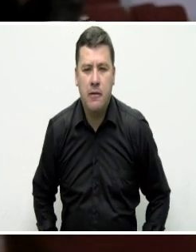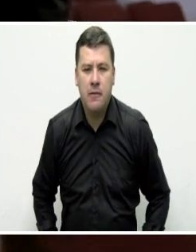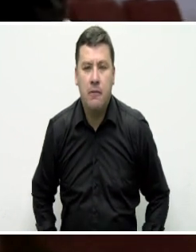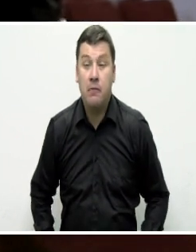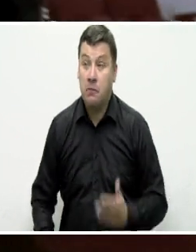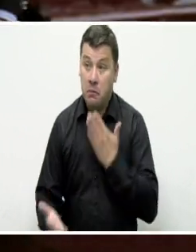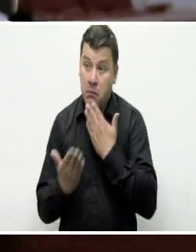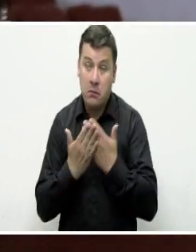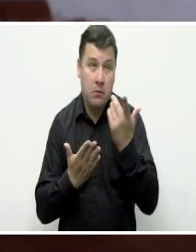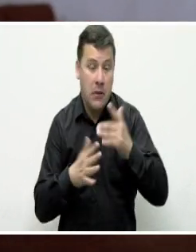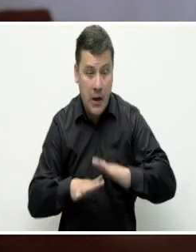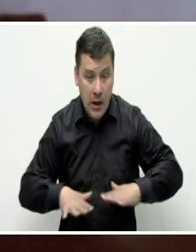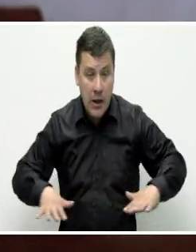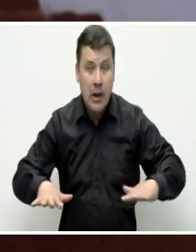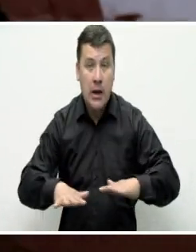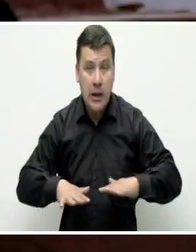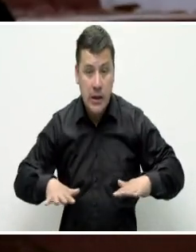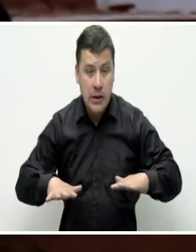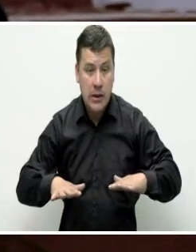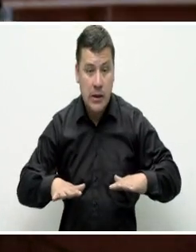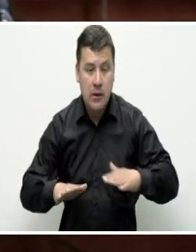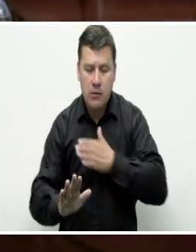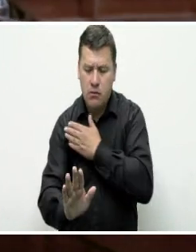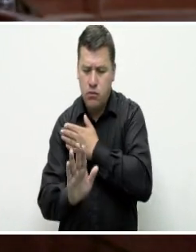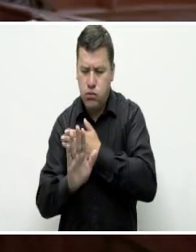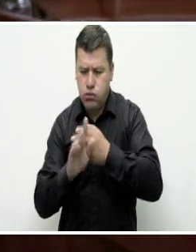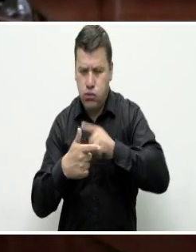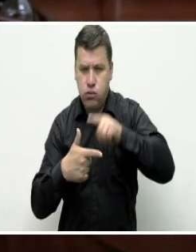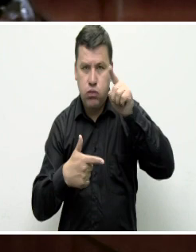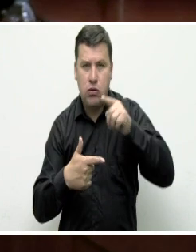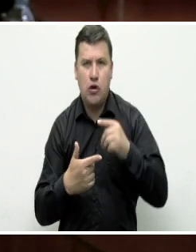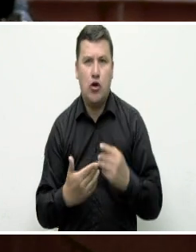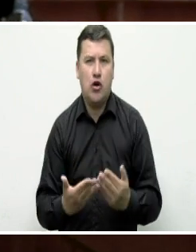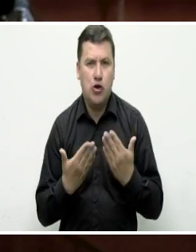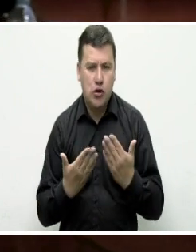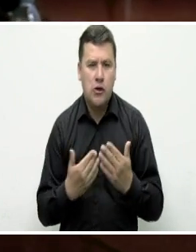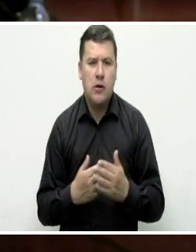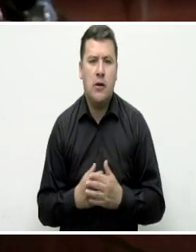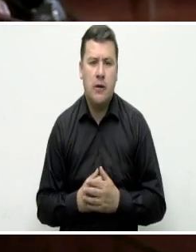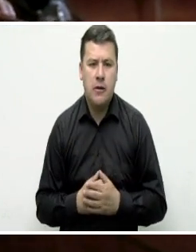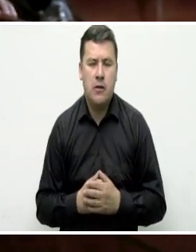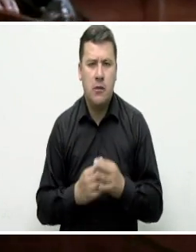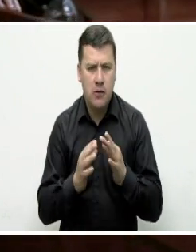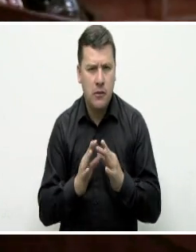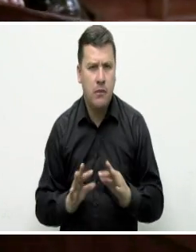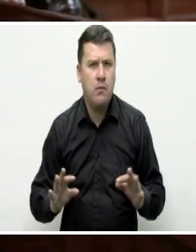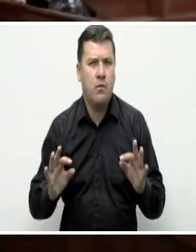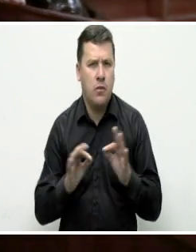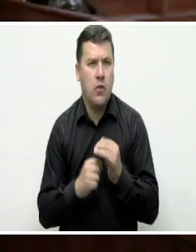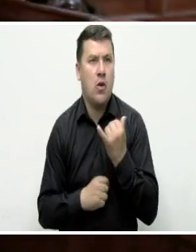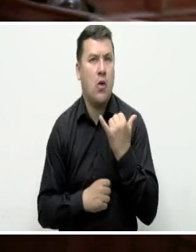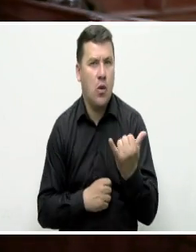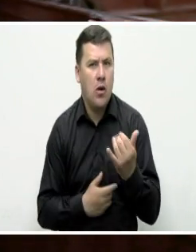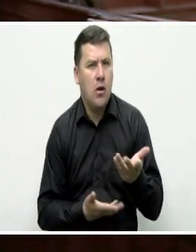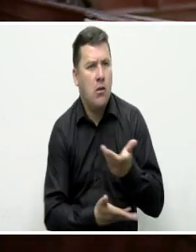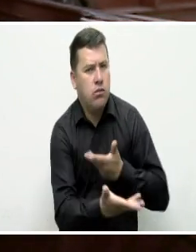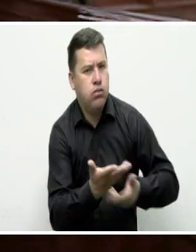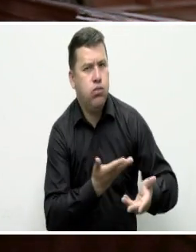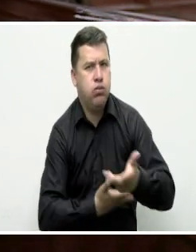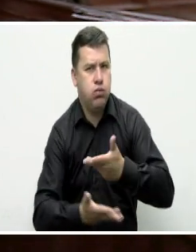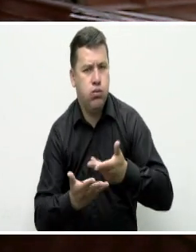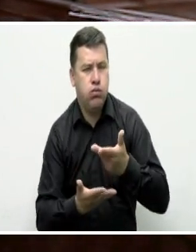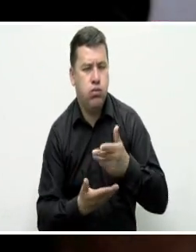Agradecer este espacio de rendición de cuentas. Nos parece que es muy importante que exista esa retroalimentación con